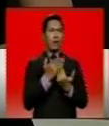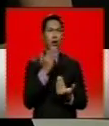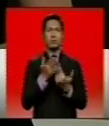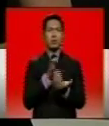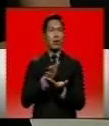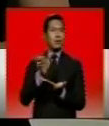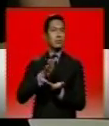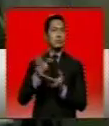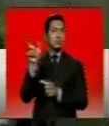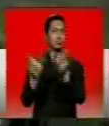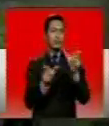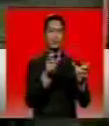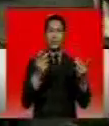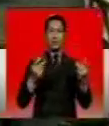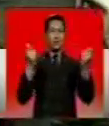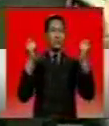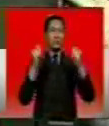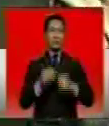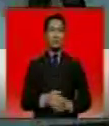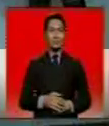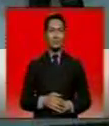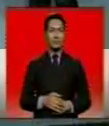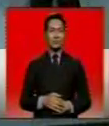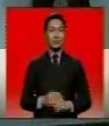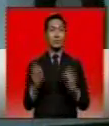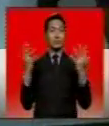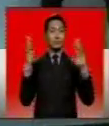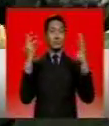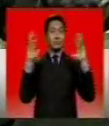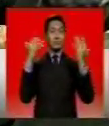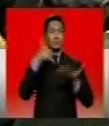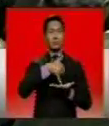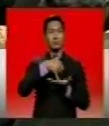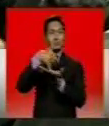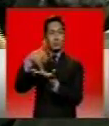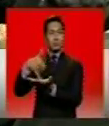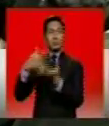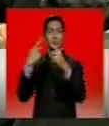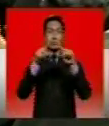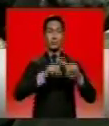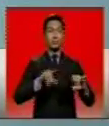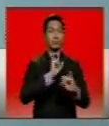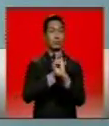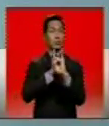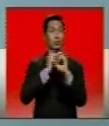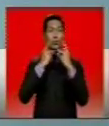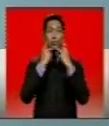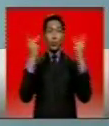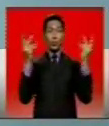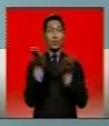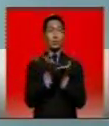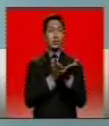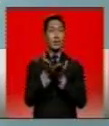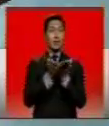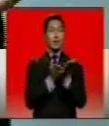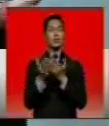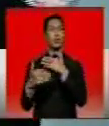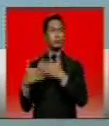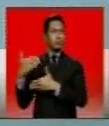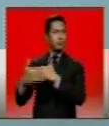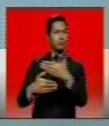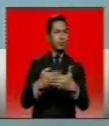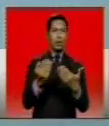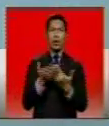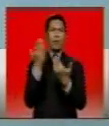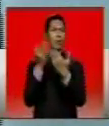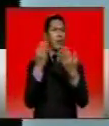comunidad. Esta es la ceremonia de premiación a varias instituciones públicas por lograr que su servicio y los trámites sean más ágiles